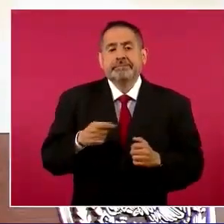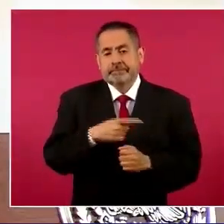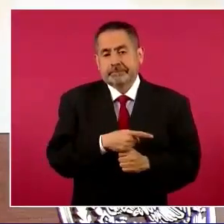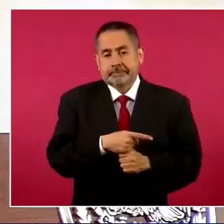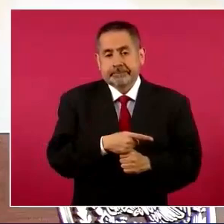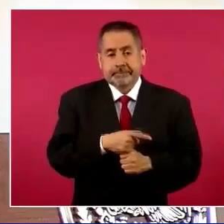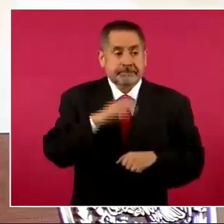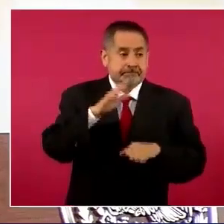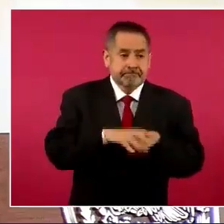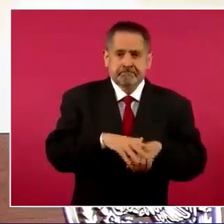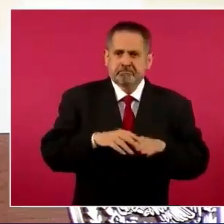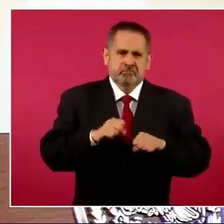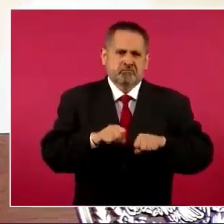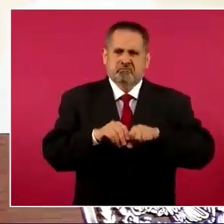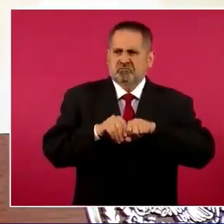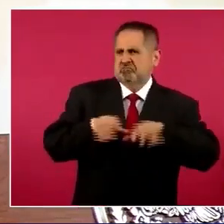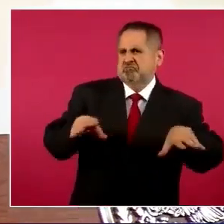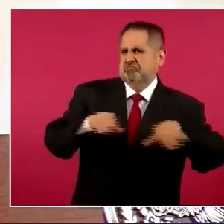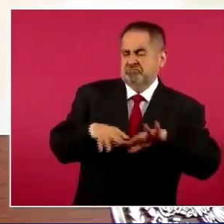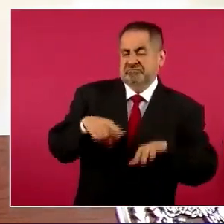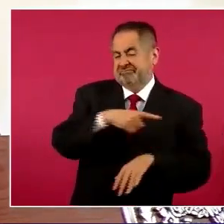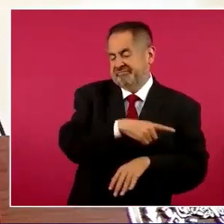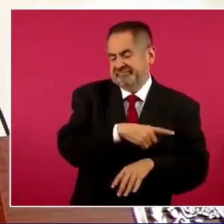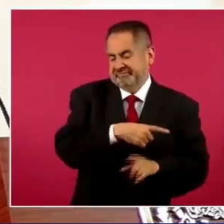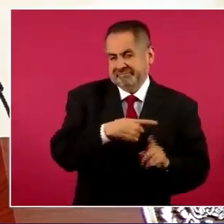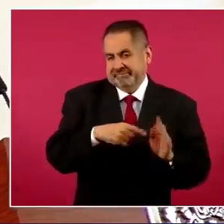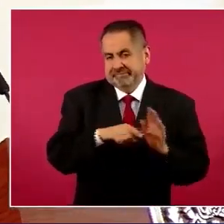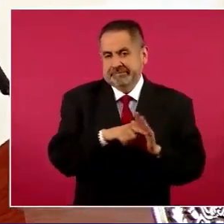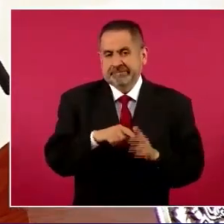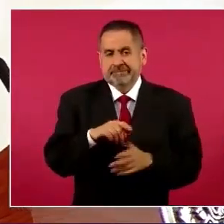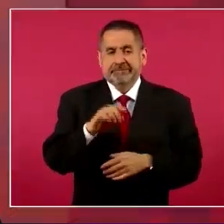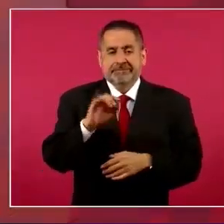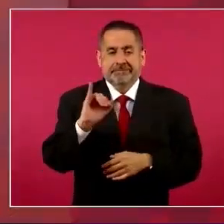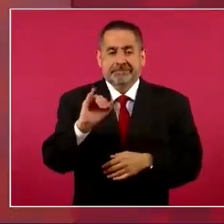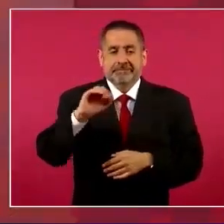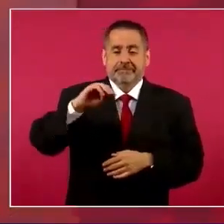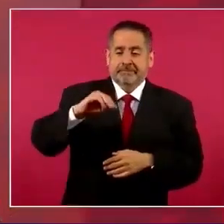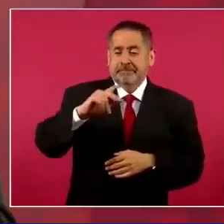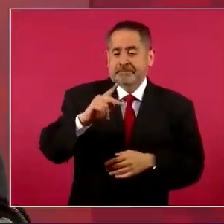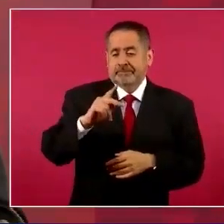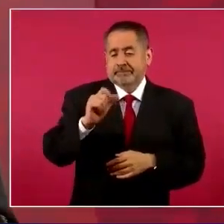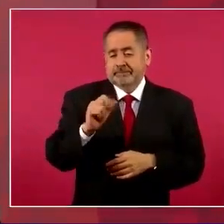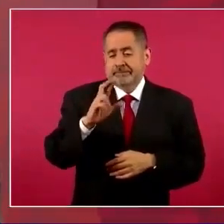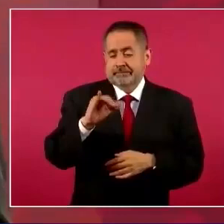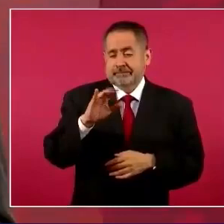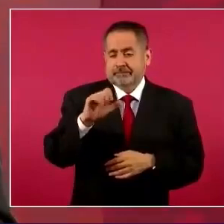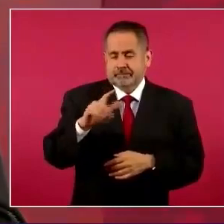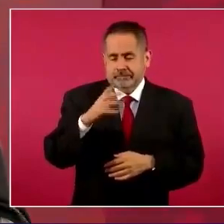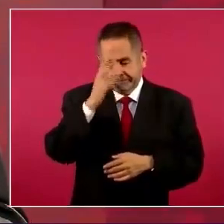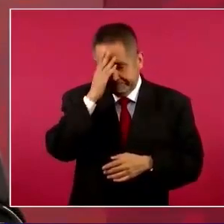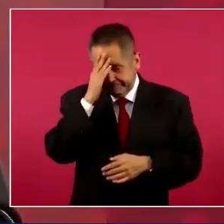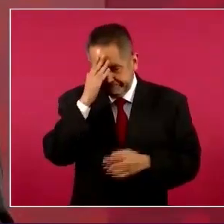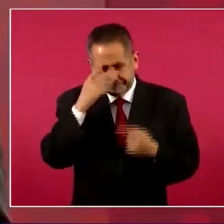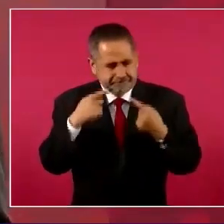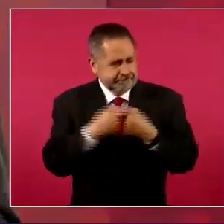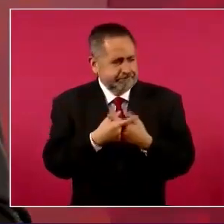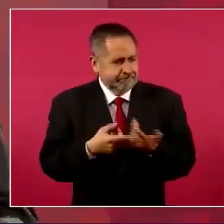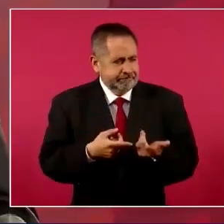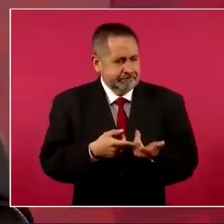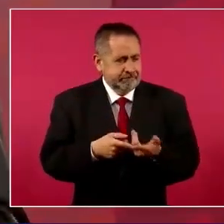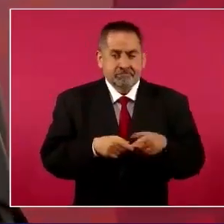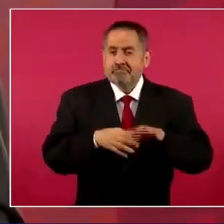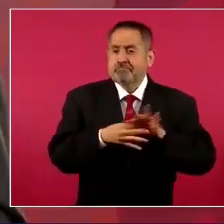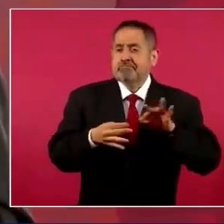el que tenía más influencia, pues era el Imparcial, así se llamaba, imagínense, el Imparcial.